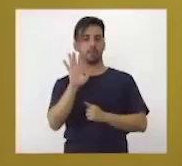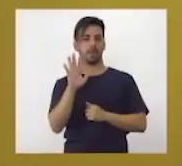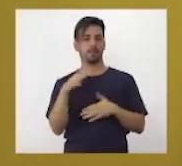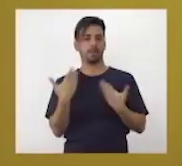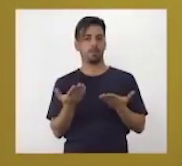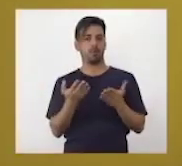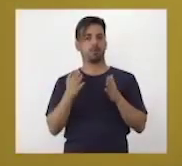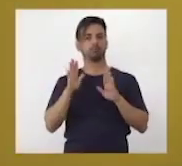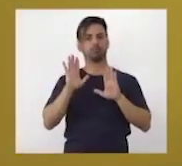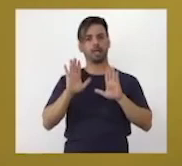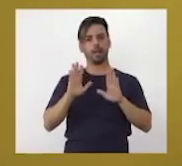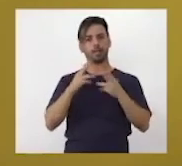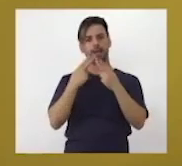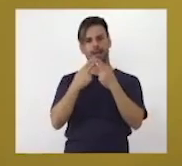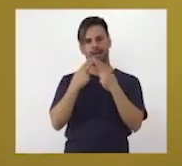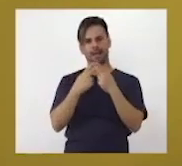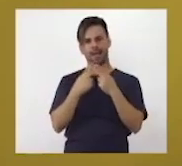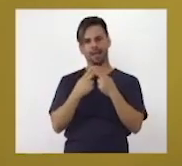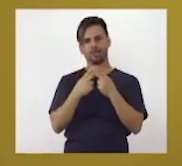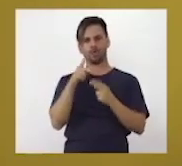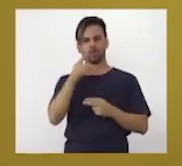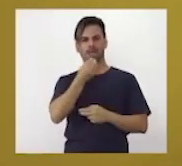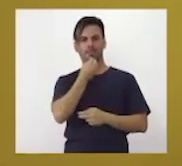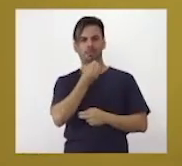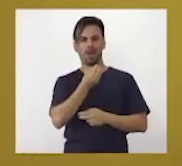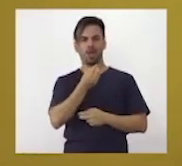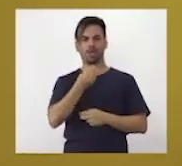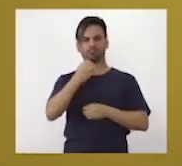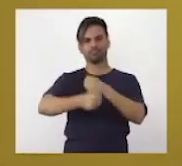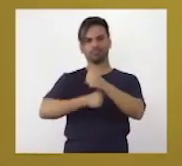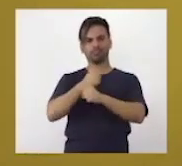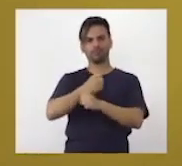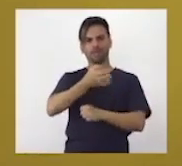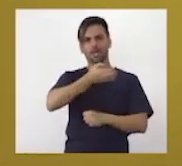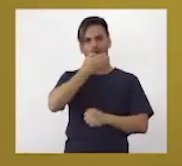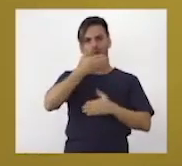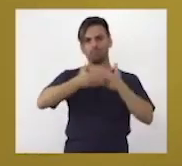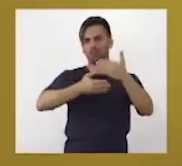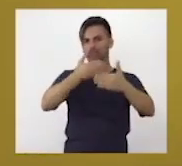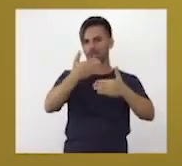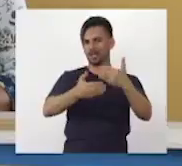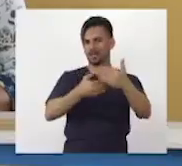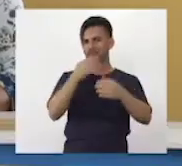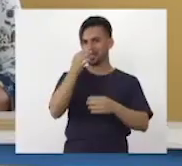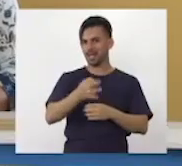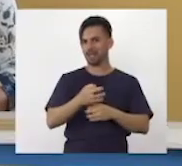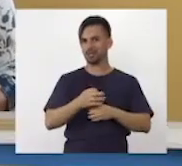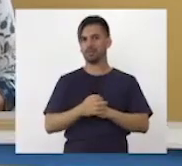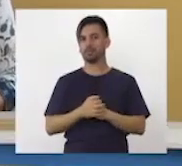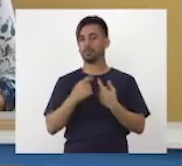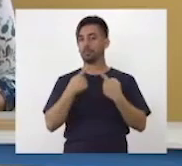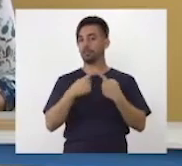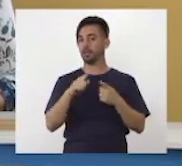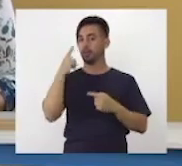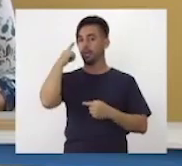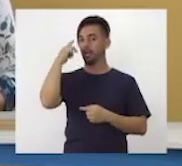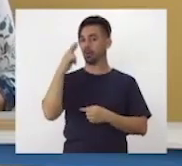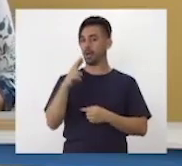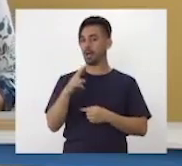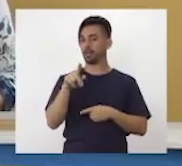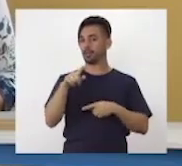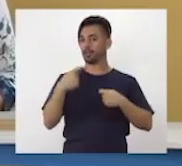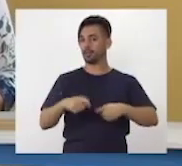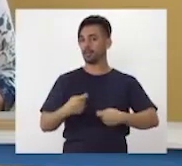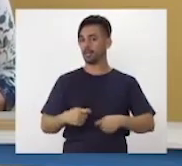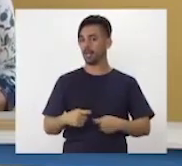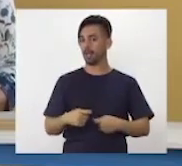esperando que sean capaces de aplicar estos procedimientos. Pero recuerda que te